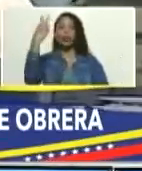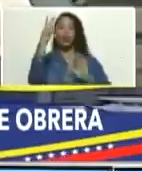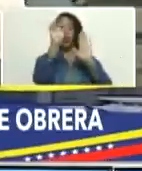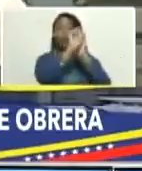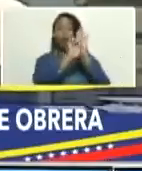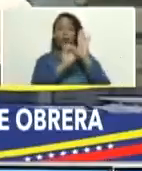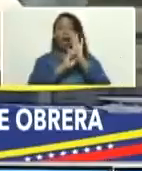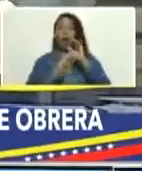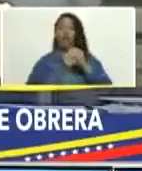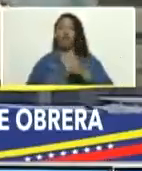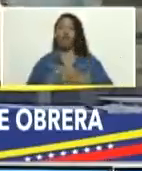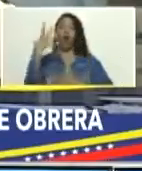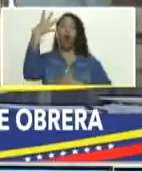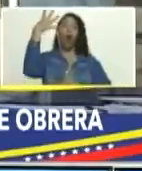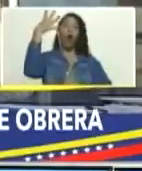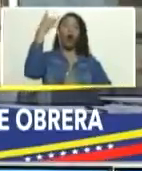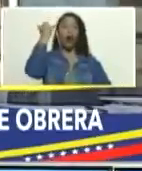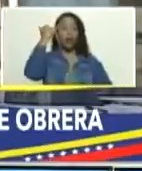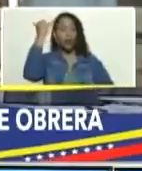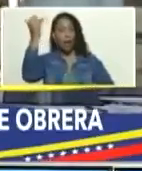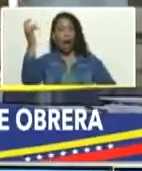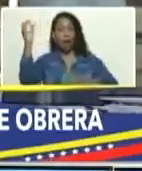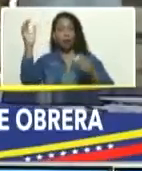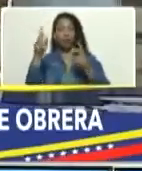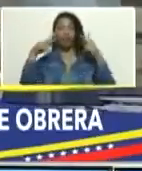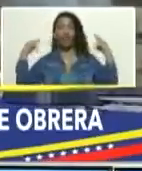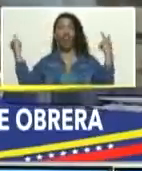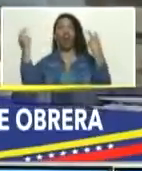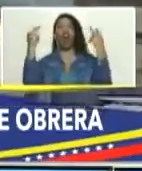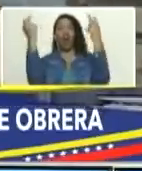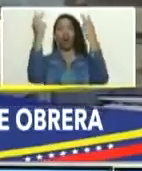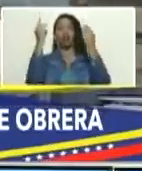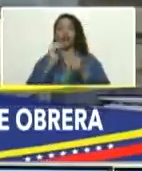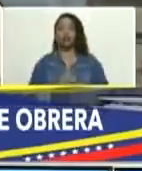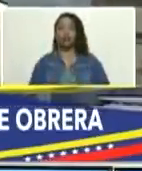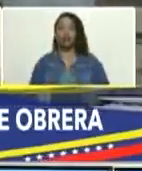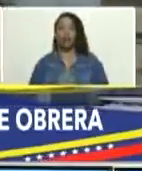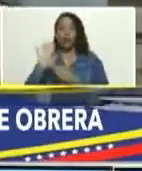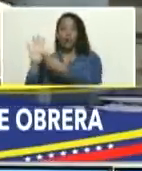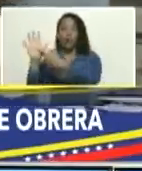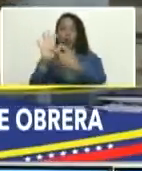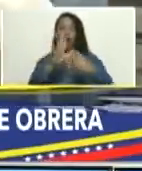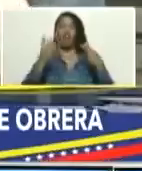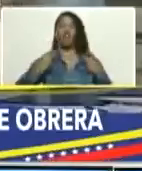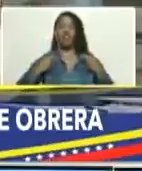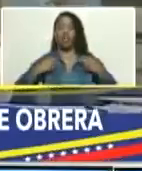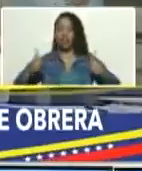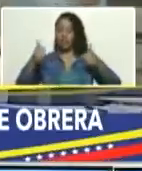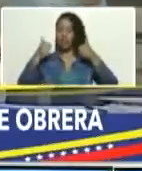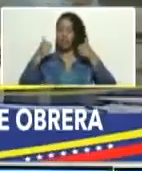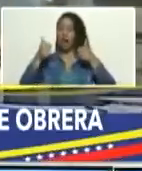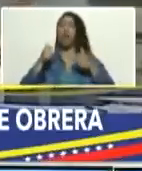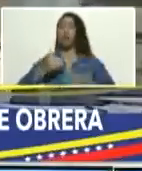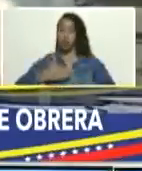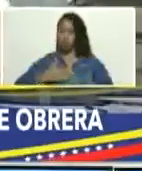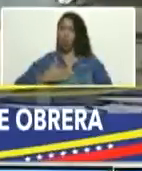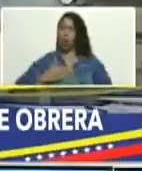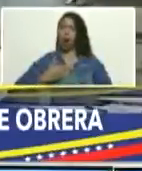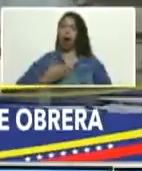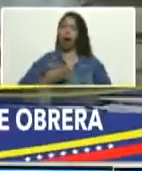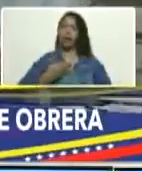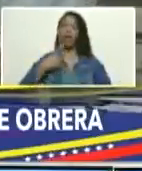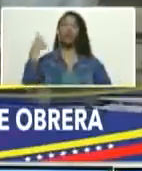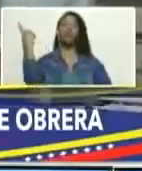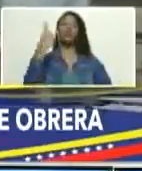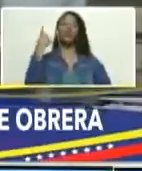la refundación creadora y victoriosa que demostró que el vivir viviendo es posible solo